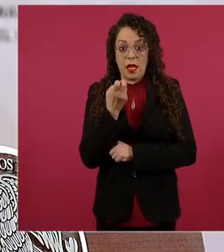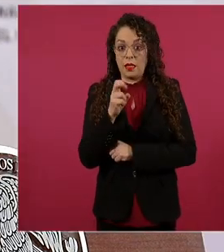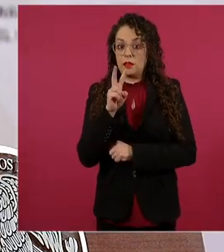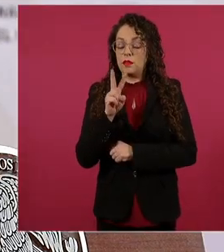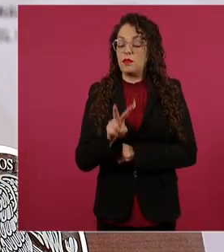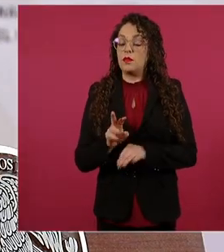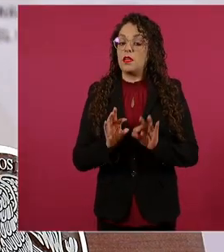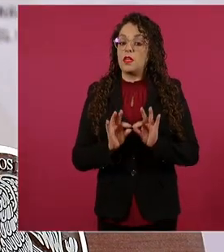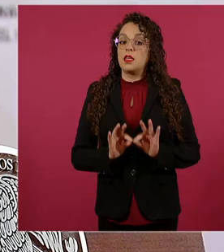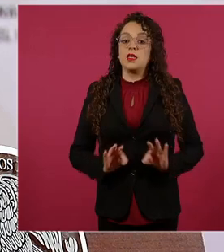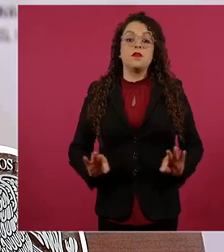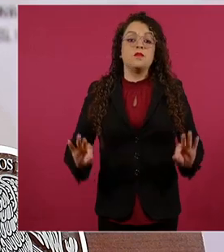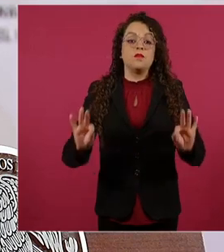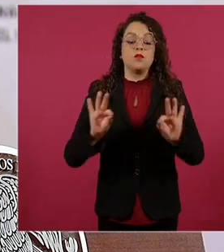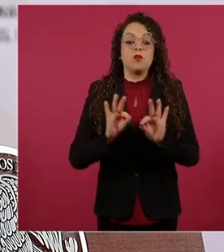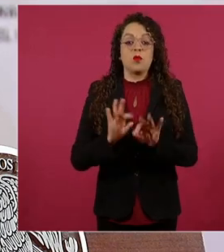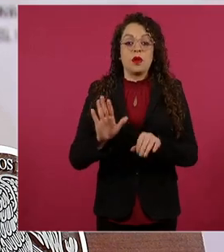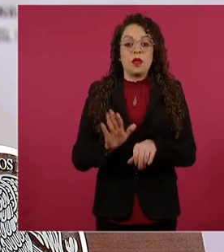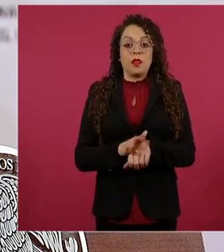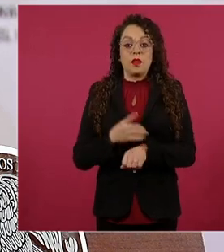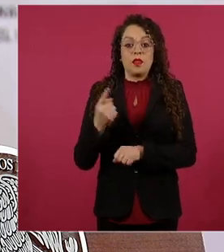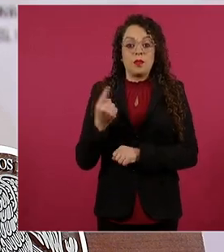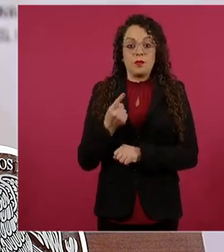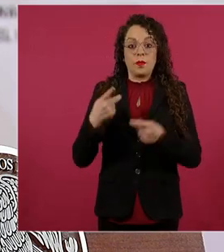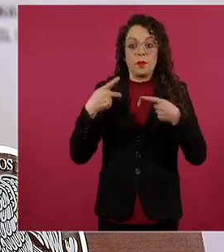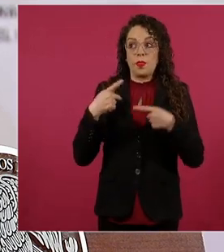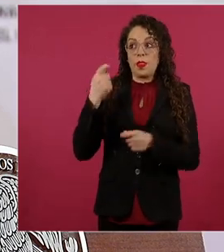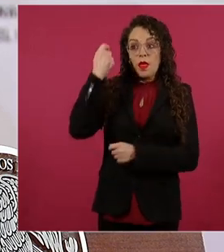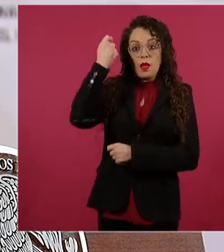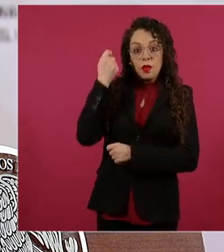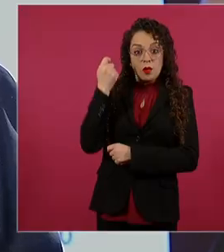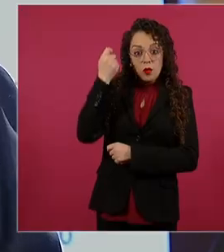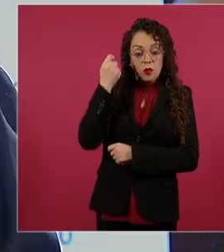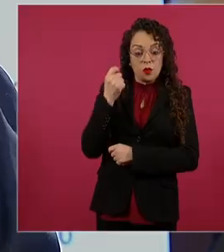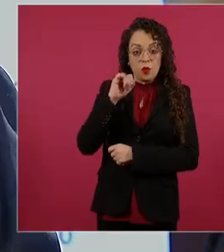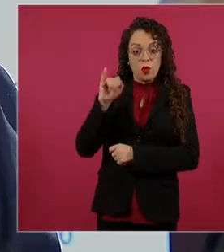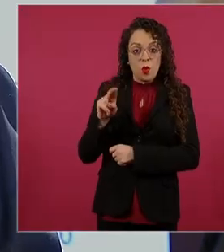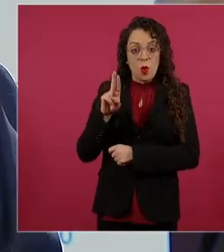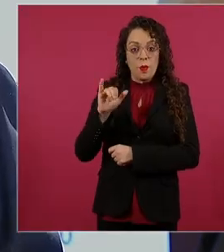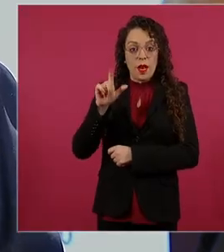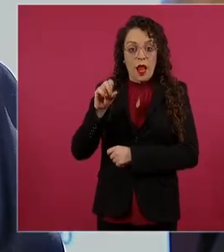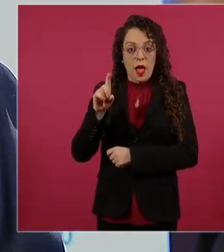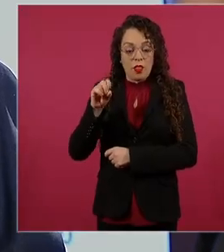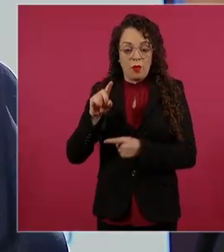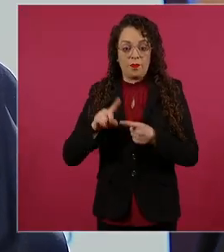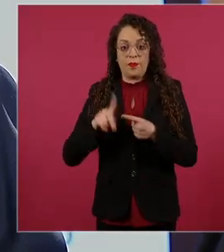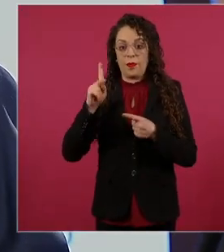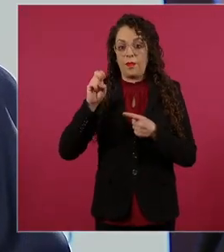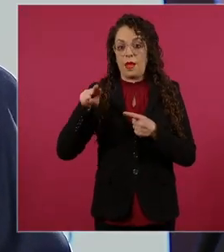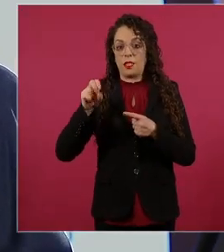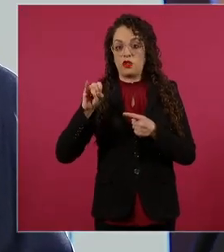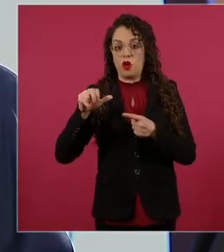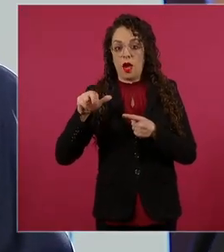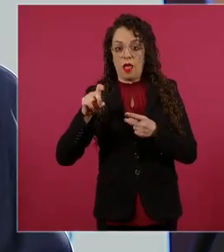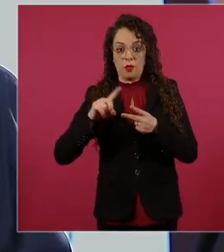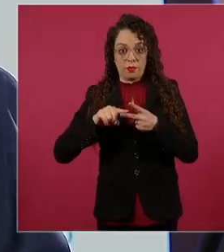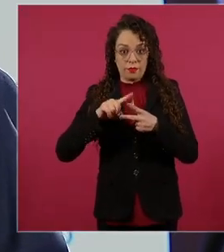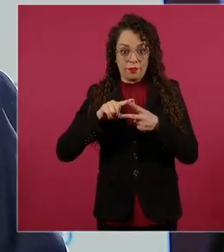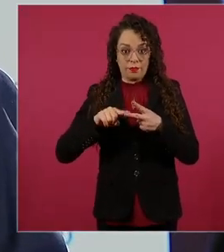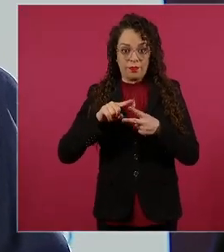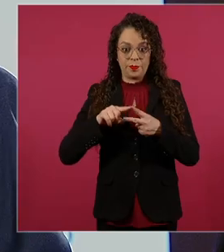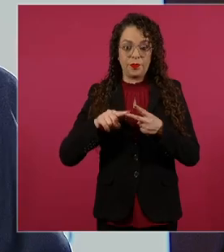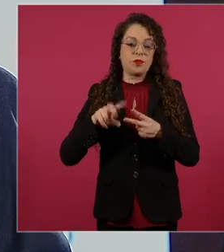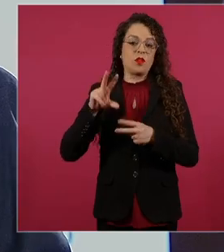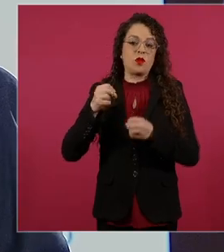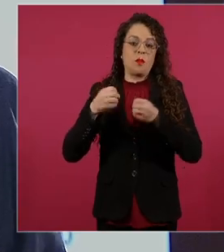en beneficio de la economía de nuestros jubilados y pensionados. Y además, bueno, estamos atendiendo de forma permanente a